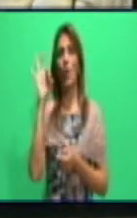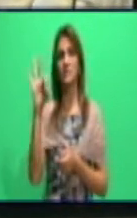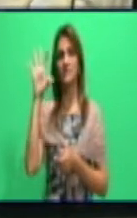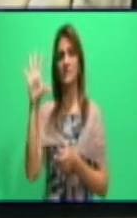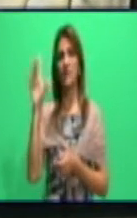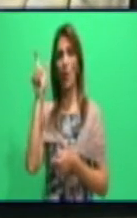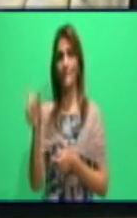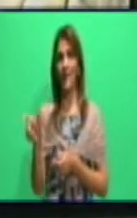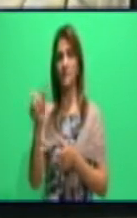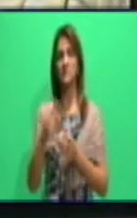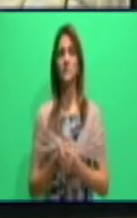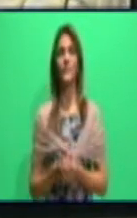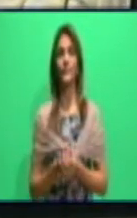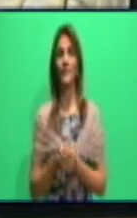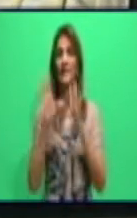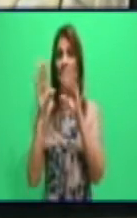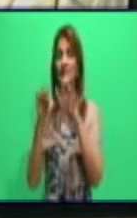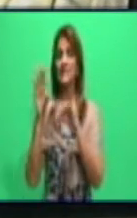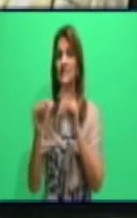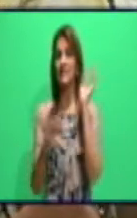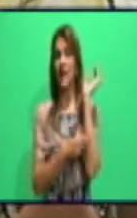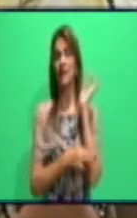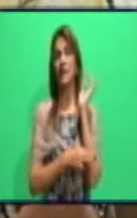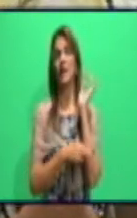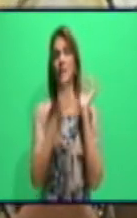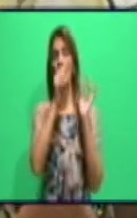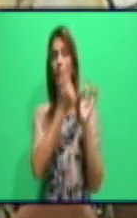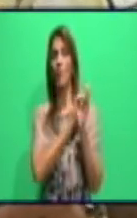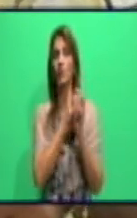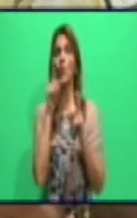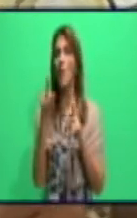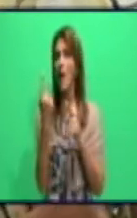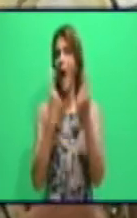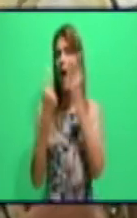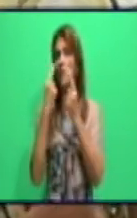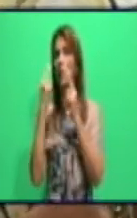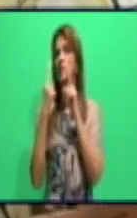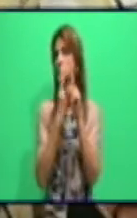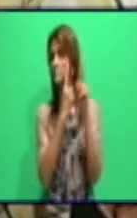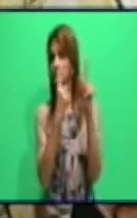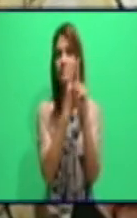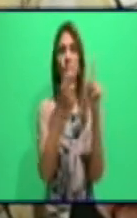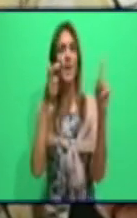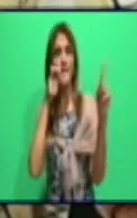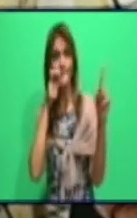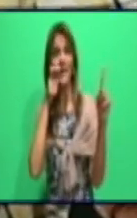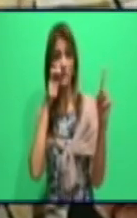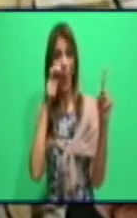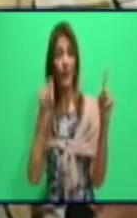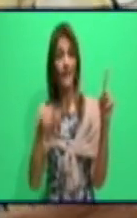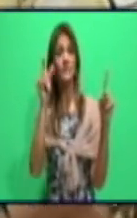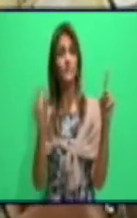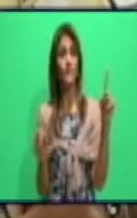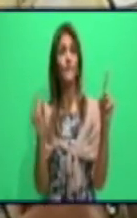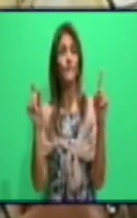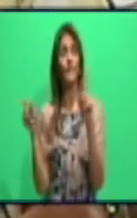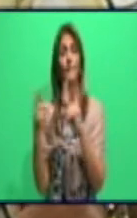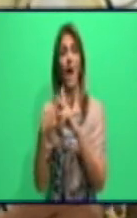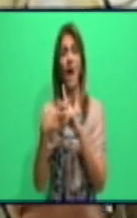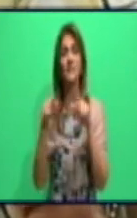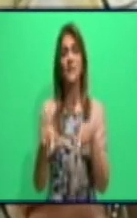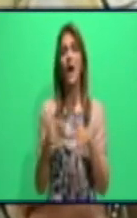decir que la carne de cerdo es un producto que estamos dando seguimiento a quien vayamos a hacer de toda la semana pasada tres puntos